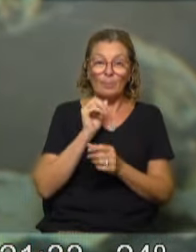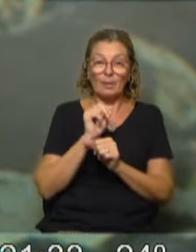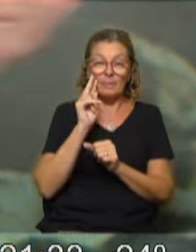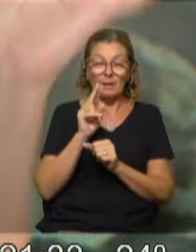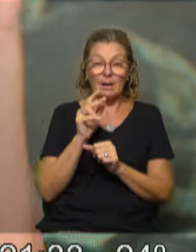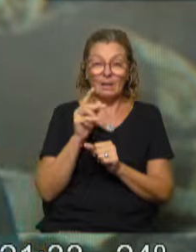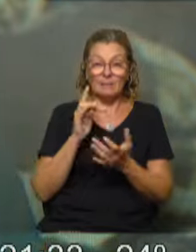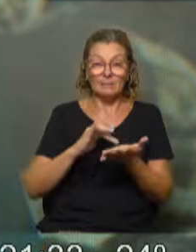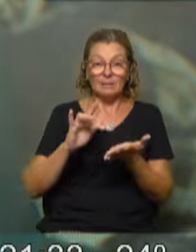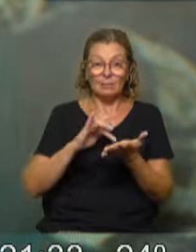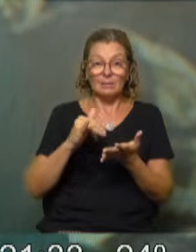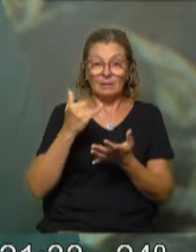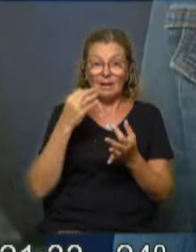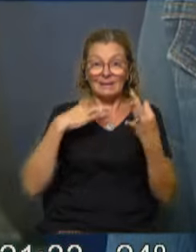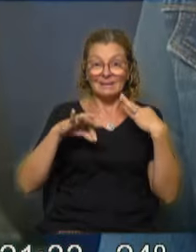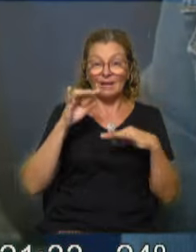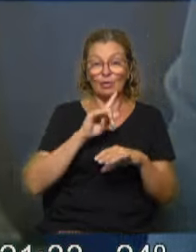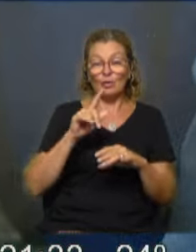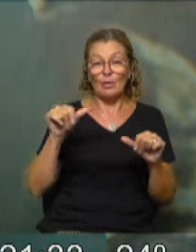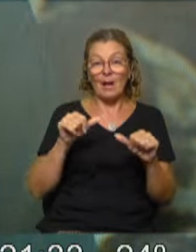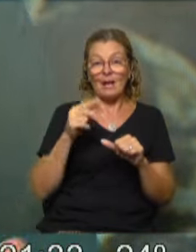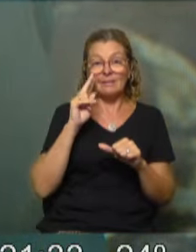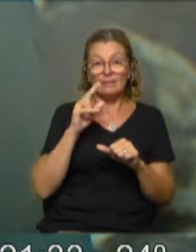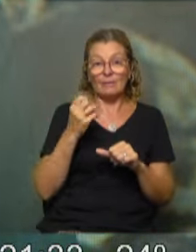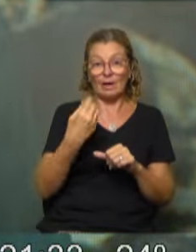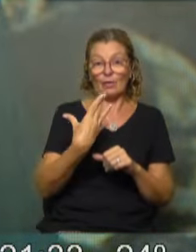en el teatro, no lo hagan, queda horrible. Sí. Se ve la luz.